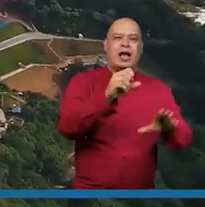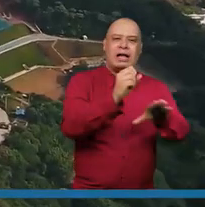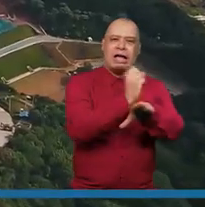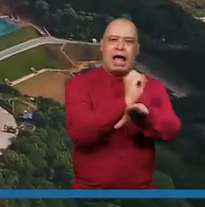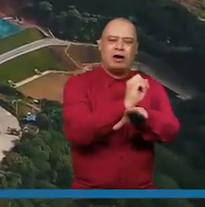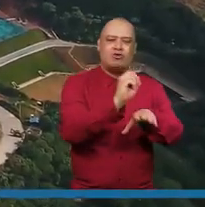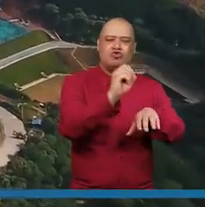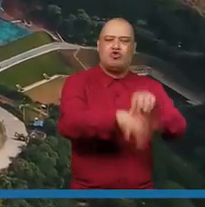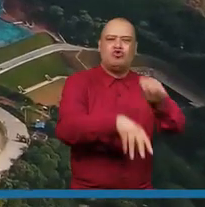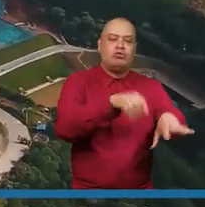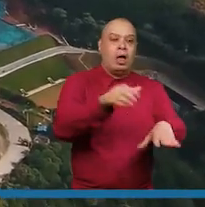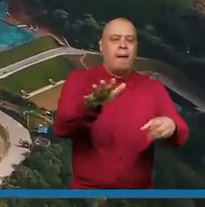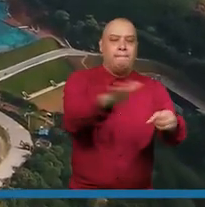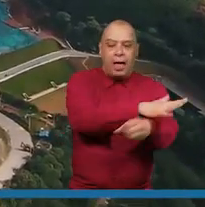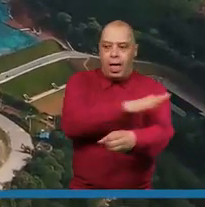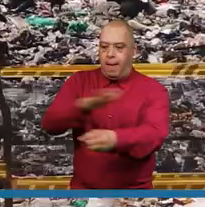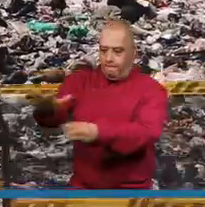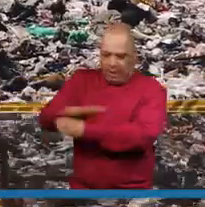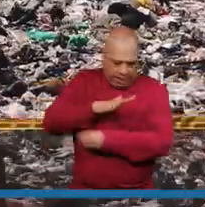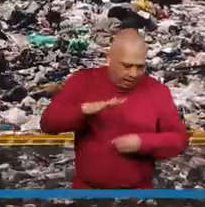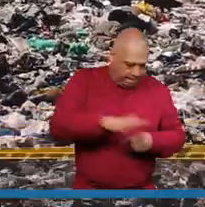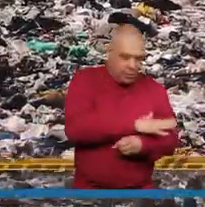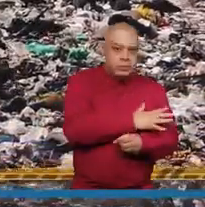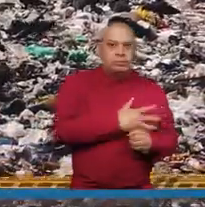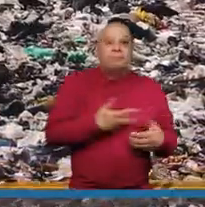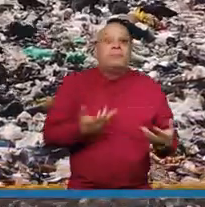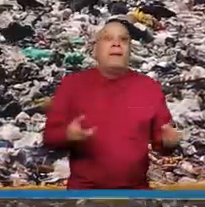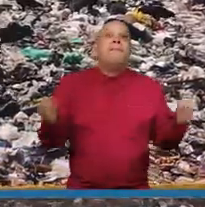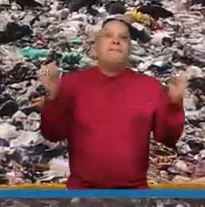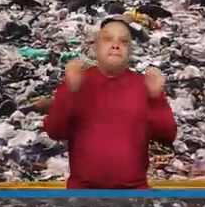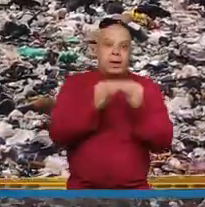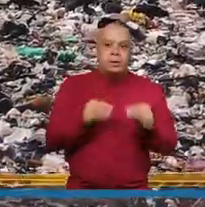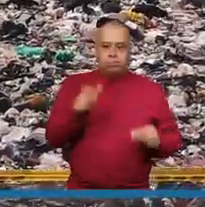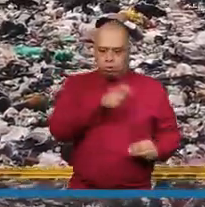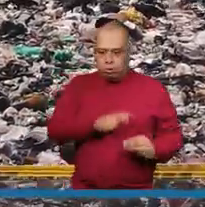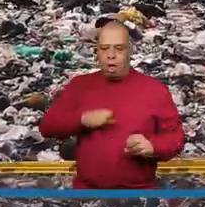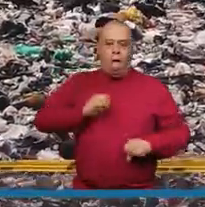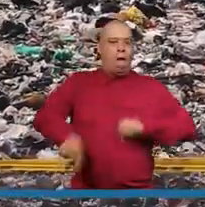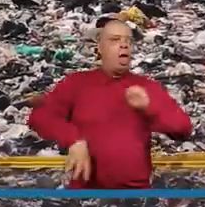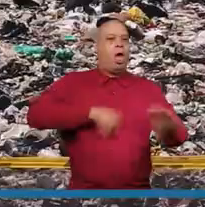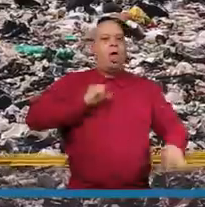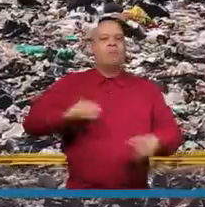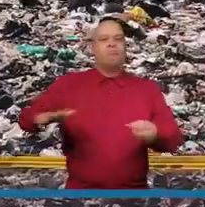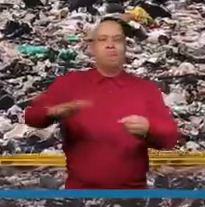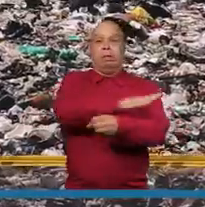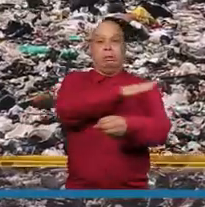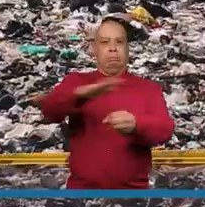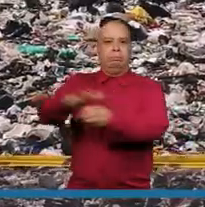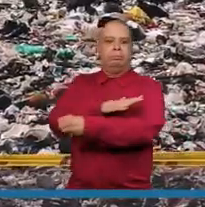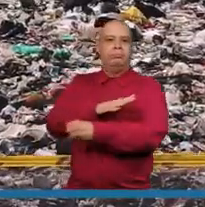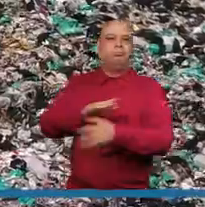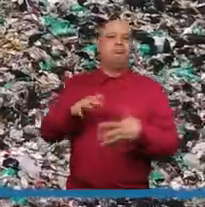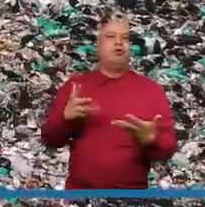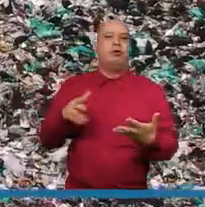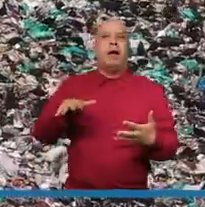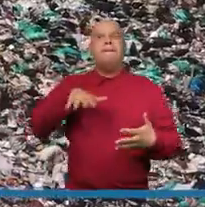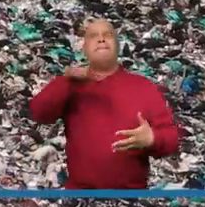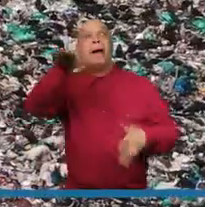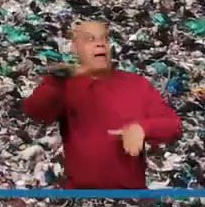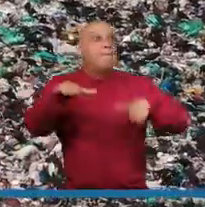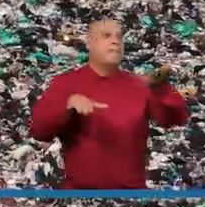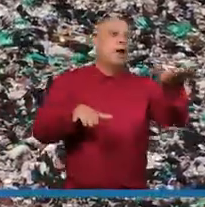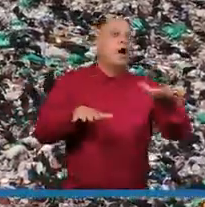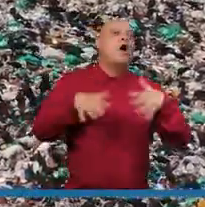y la pregunta es, ¿hasta dónde más nos tenemos que ir para poder tramitar lo que produce un ámbito metropolitano como este?